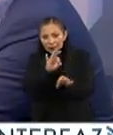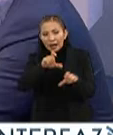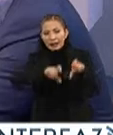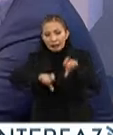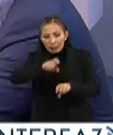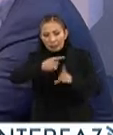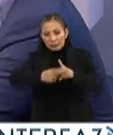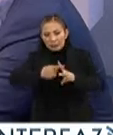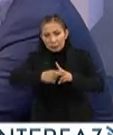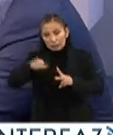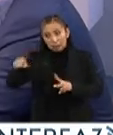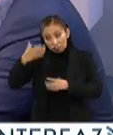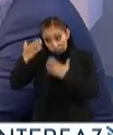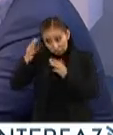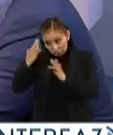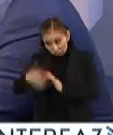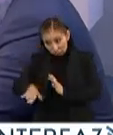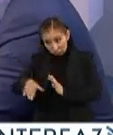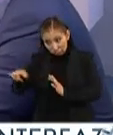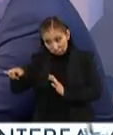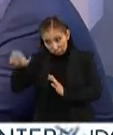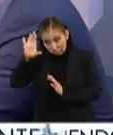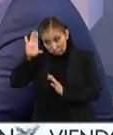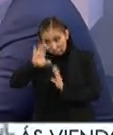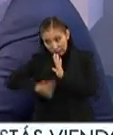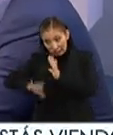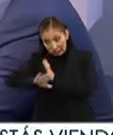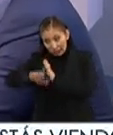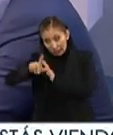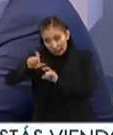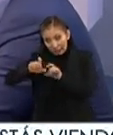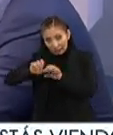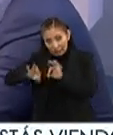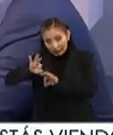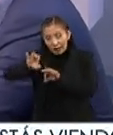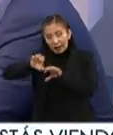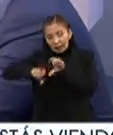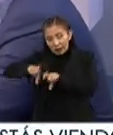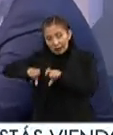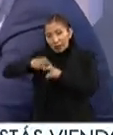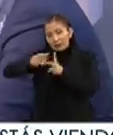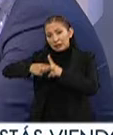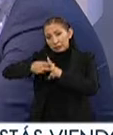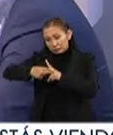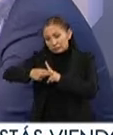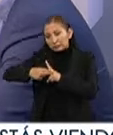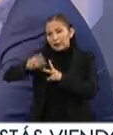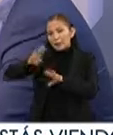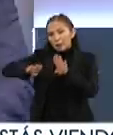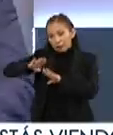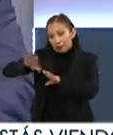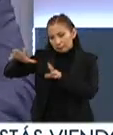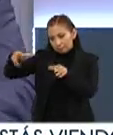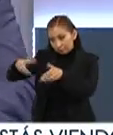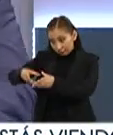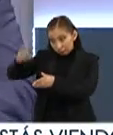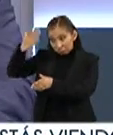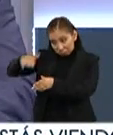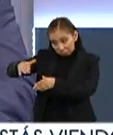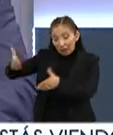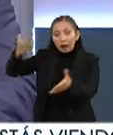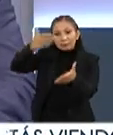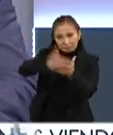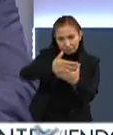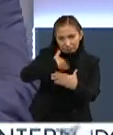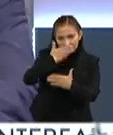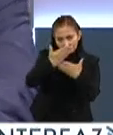química, matemáticas. Exactamente, tener conocimientos de ciencias básicas, física, química, matemáticas, biología.